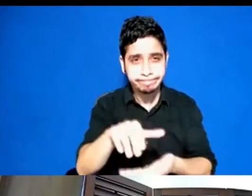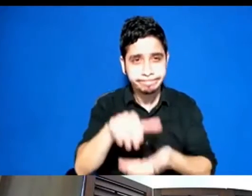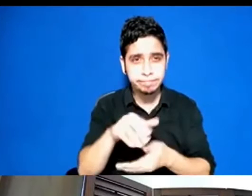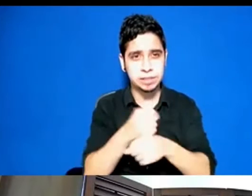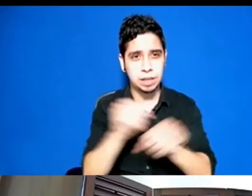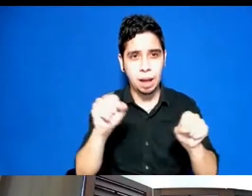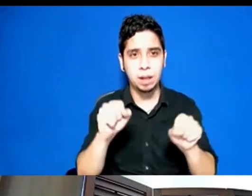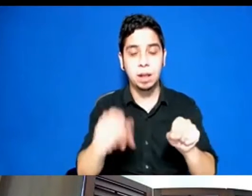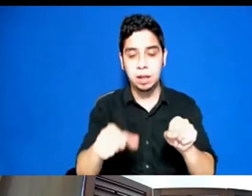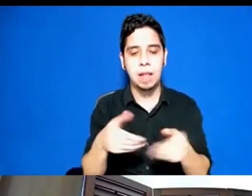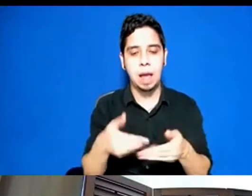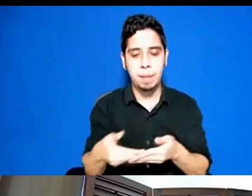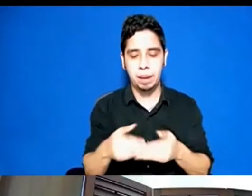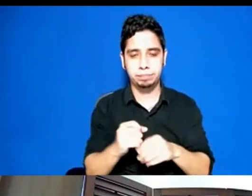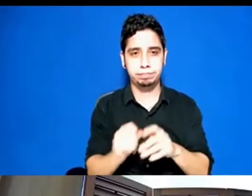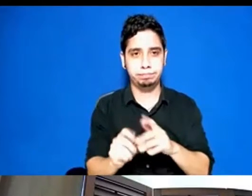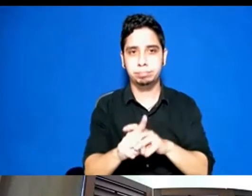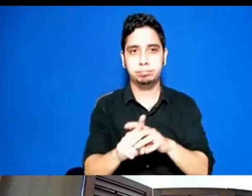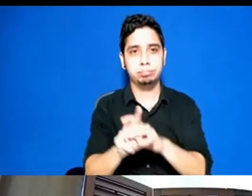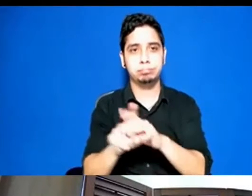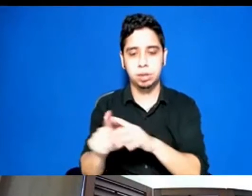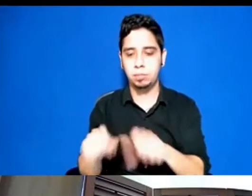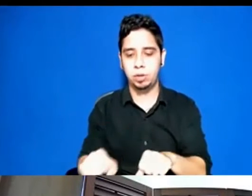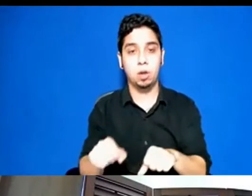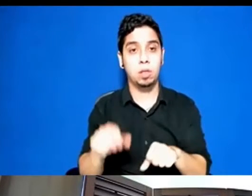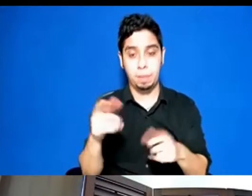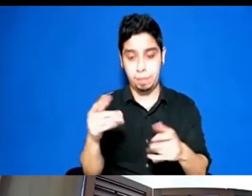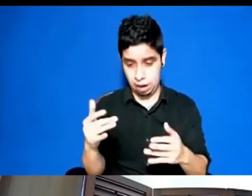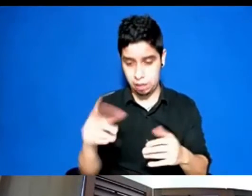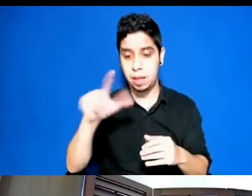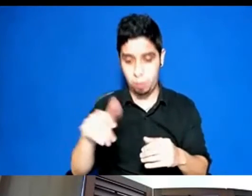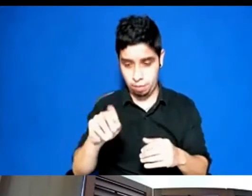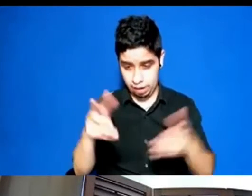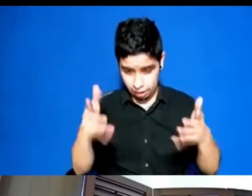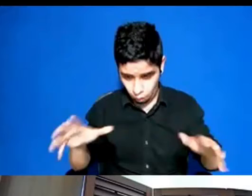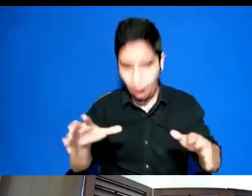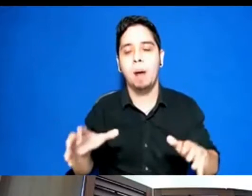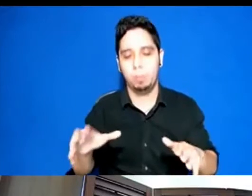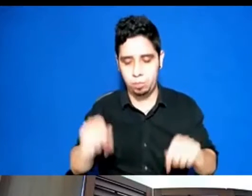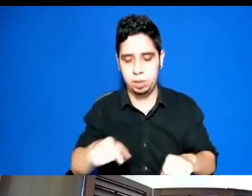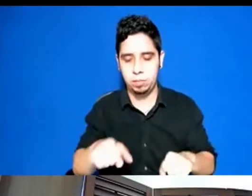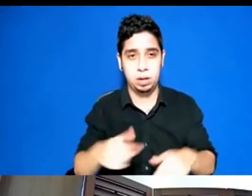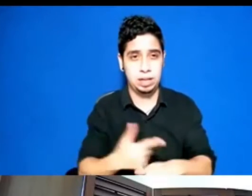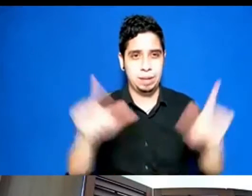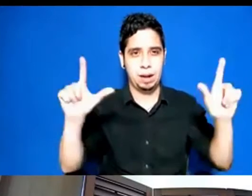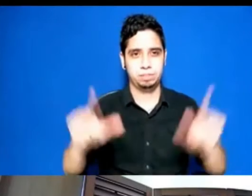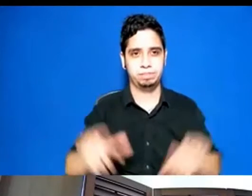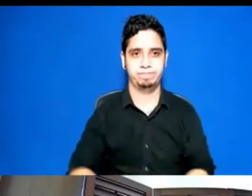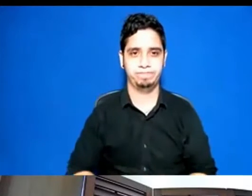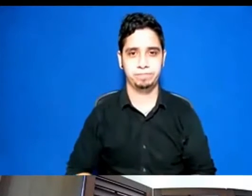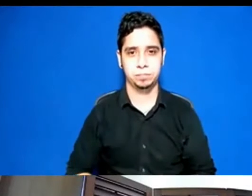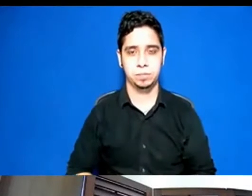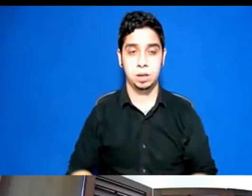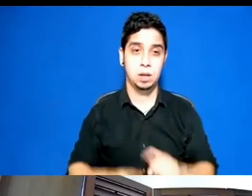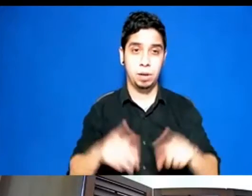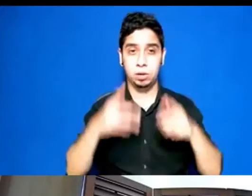eclosionaron las tortuguitas y se pudieron liberar después de María. Pero, pues nada, desafortunadamente